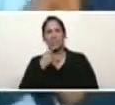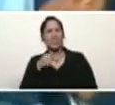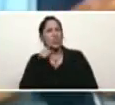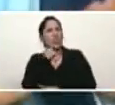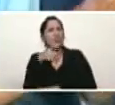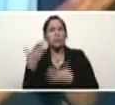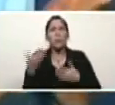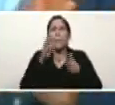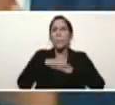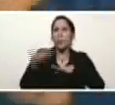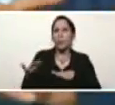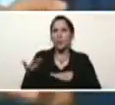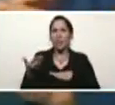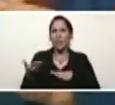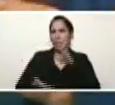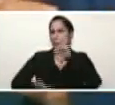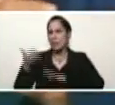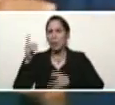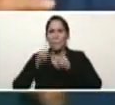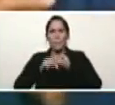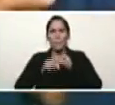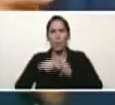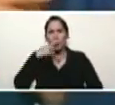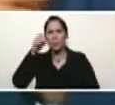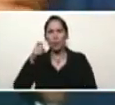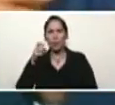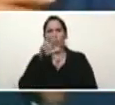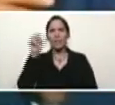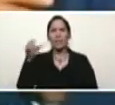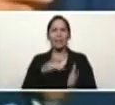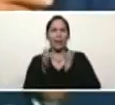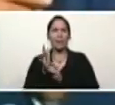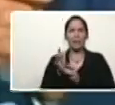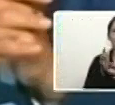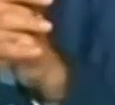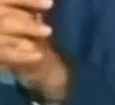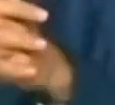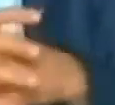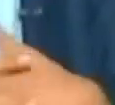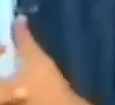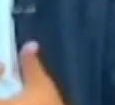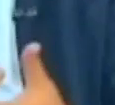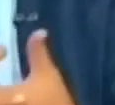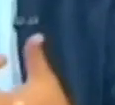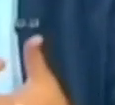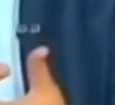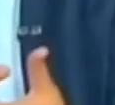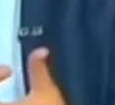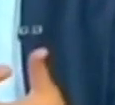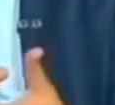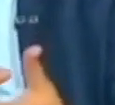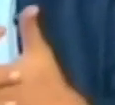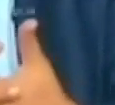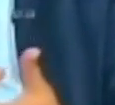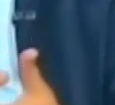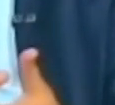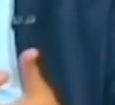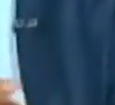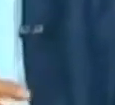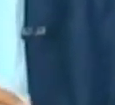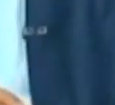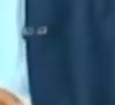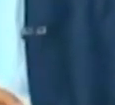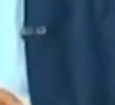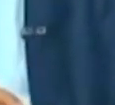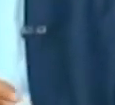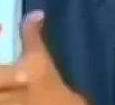la señora Cilia Flores el martes 30 de abril de Caracas en un avión prestado por Putin a Punta Cana? Porque en Punta Cana los Maduro han